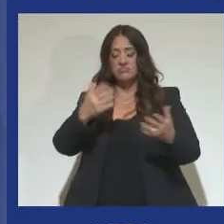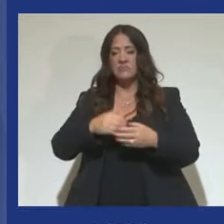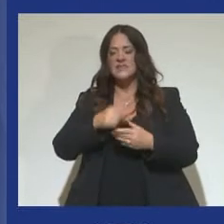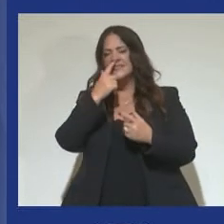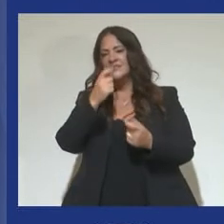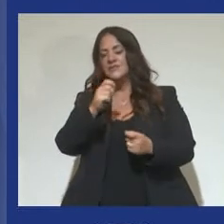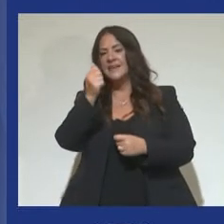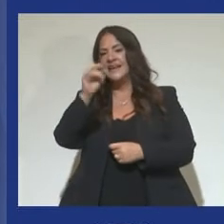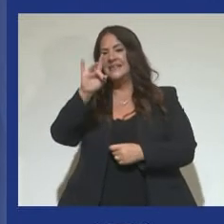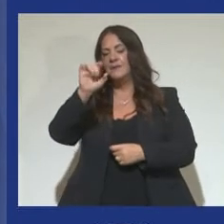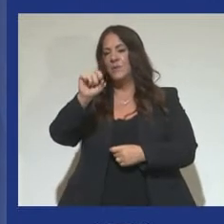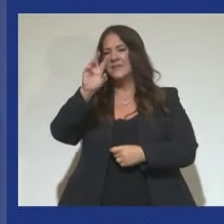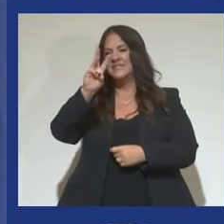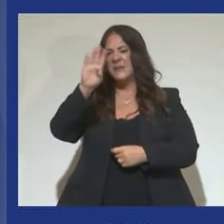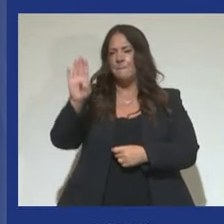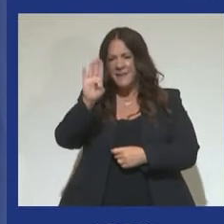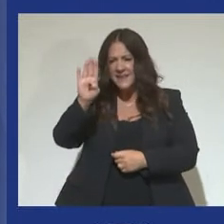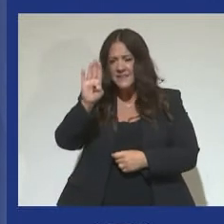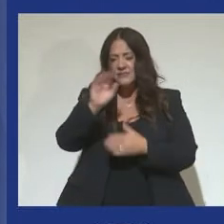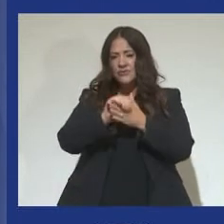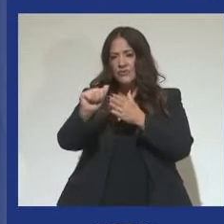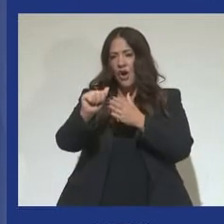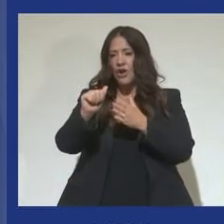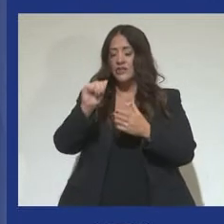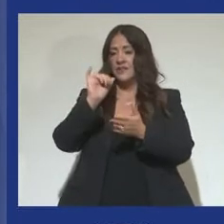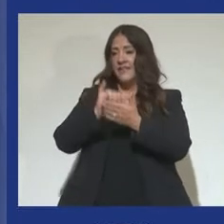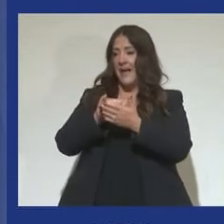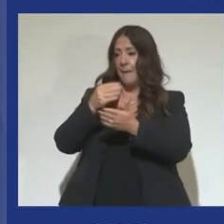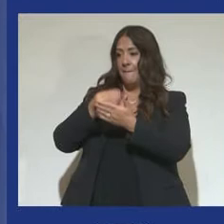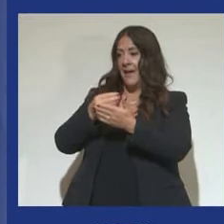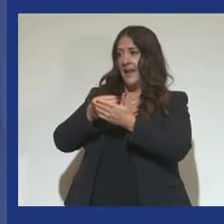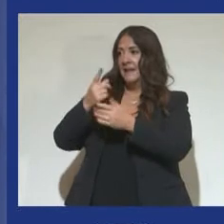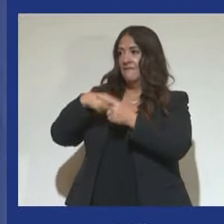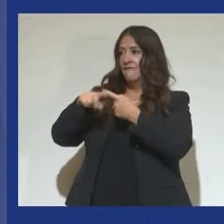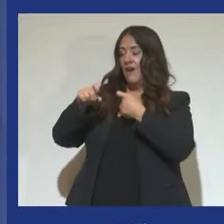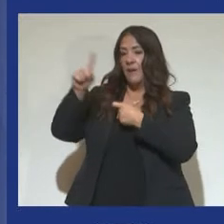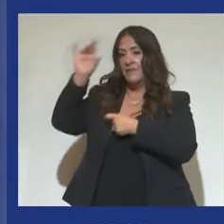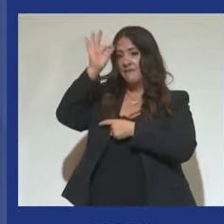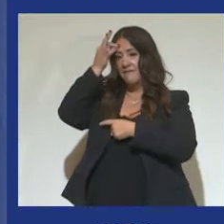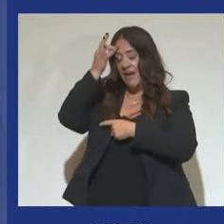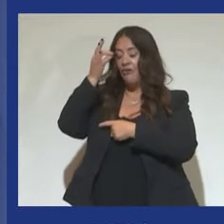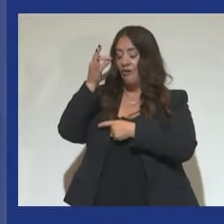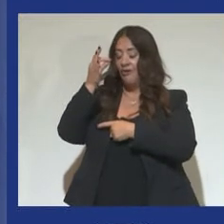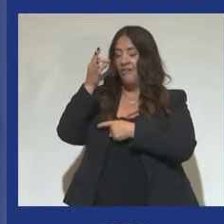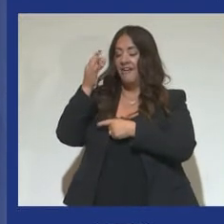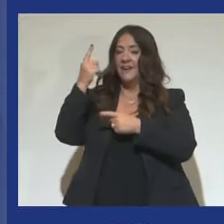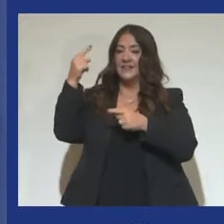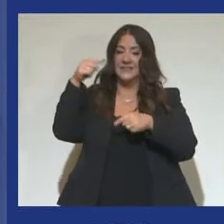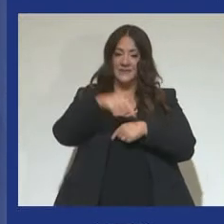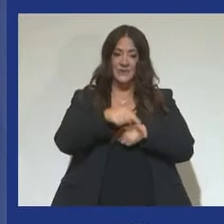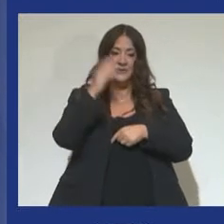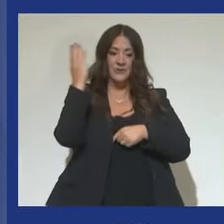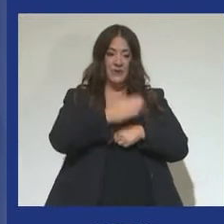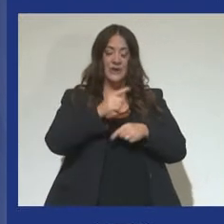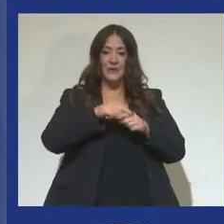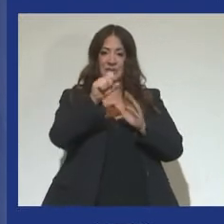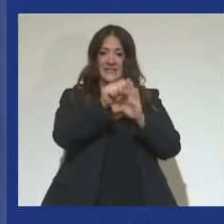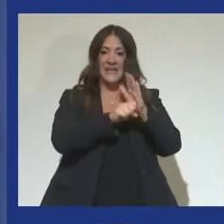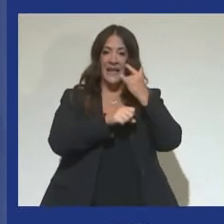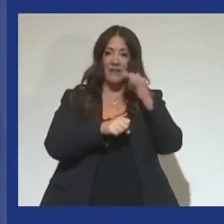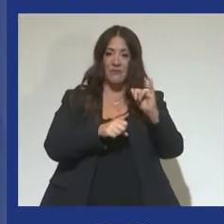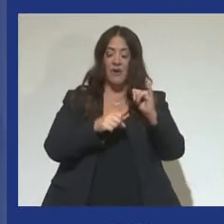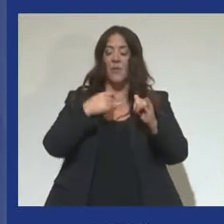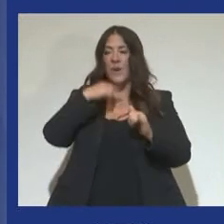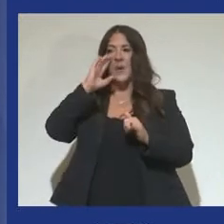interesante pero hay como 18 puntos 6 mil millones de dólares reflejados en esos cheques de estímulo que vendrán de parte de los del gobierno federal al estado